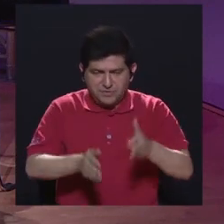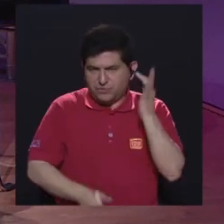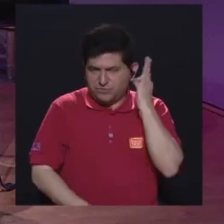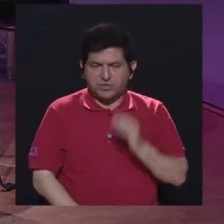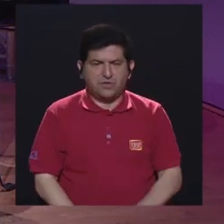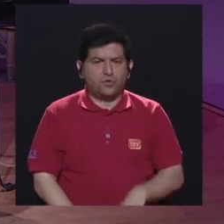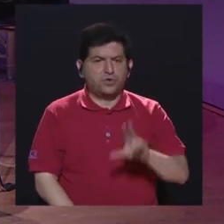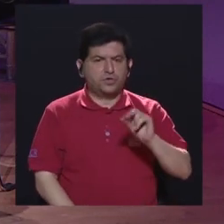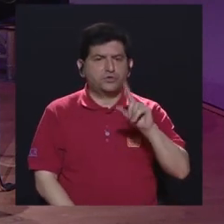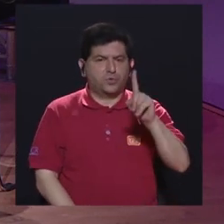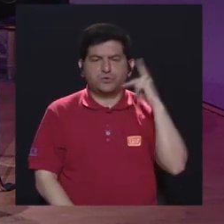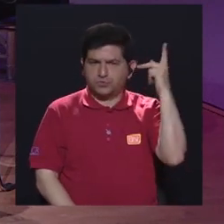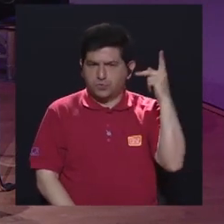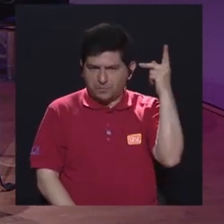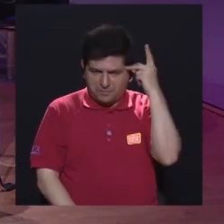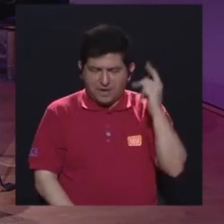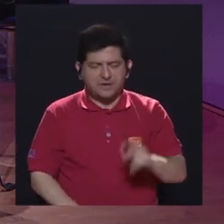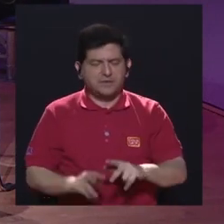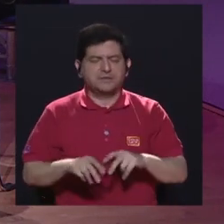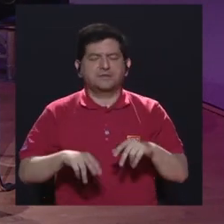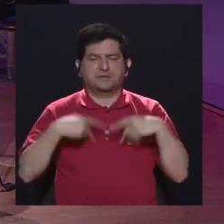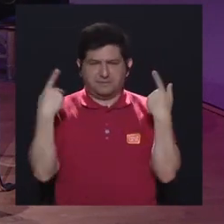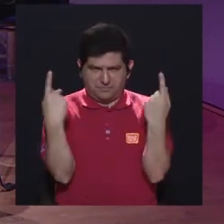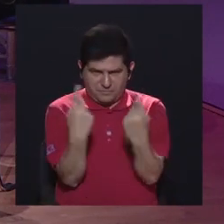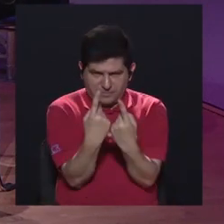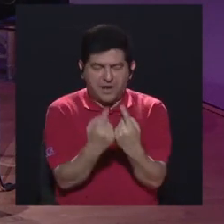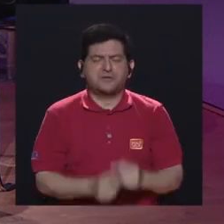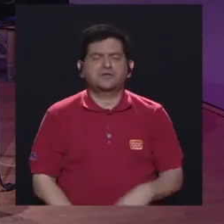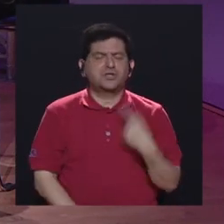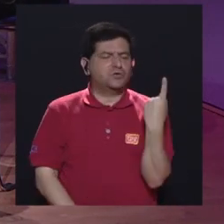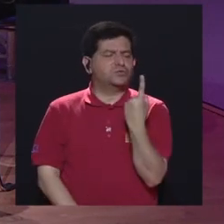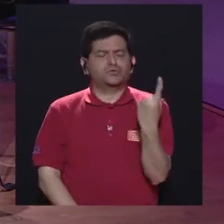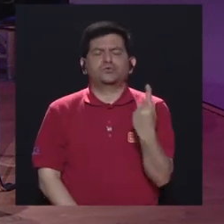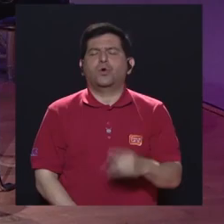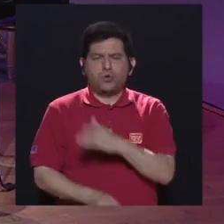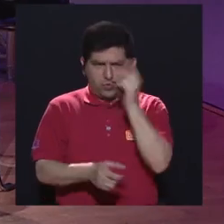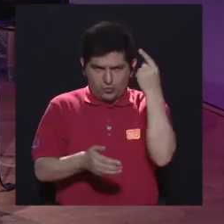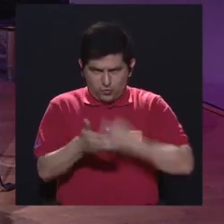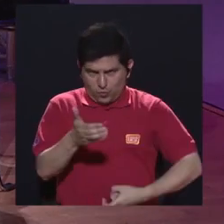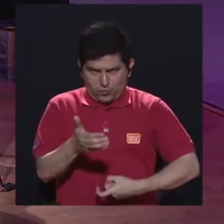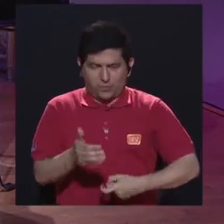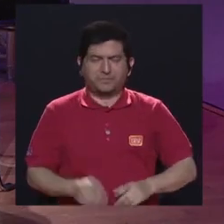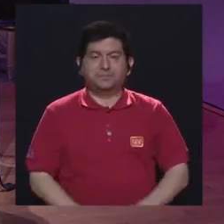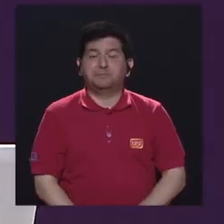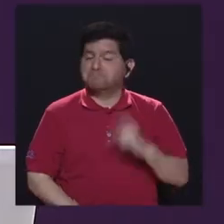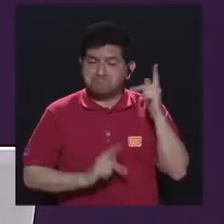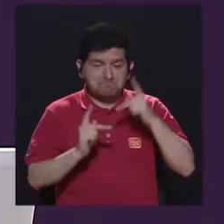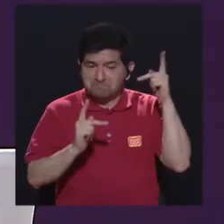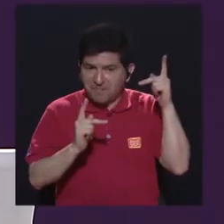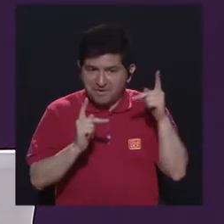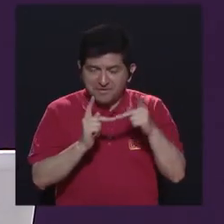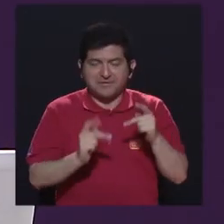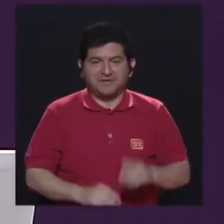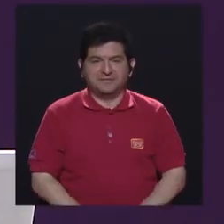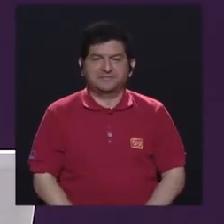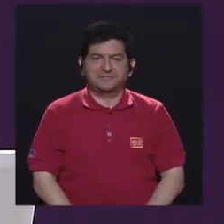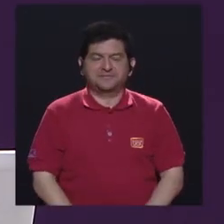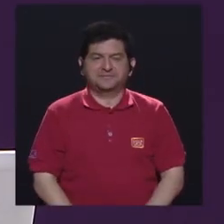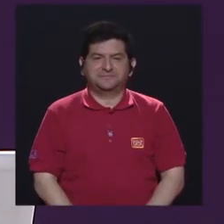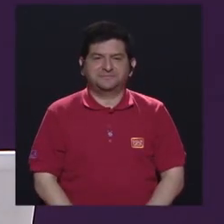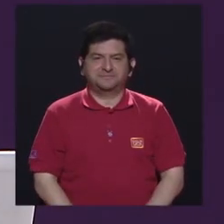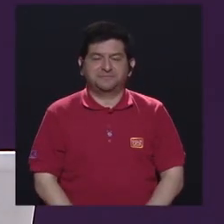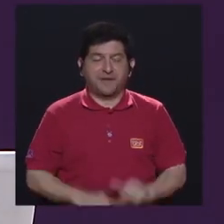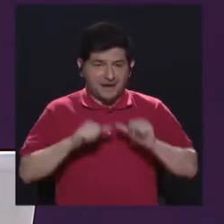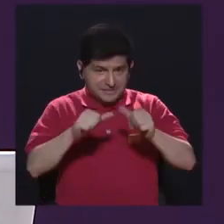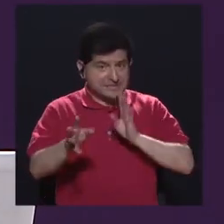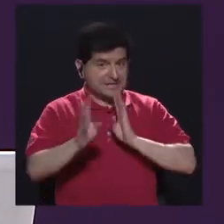un partido político unificado y también y totalitario. Ok, perfecto. Vamos también, a seguir más. Vamos